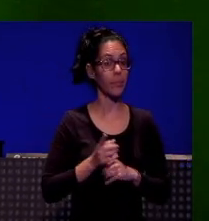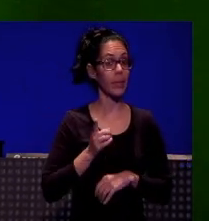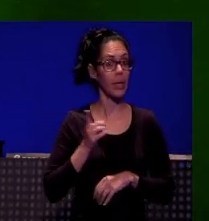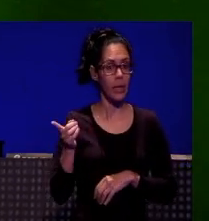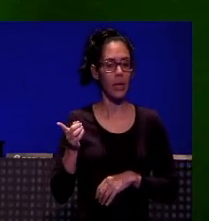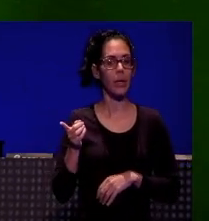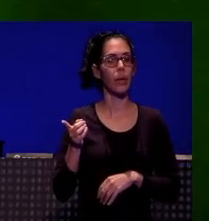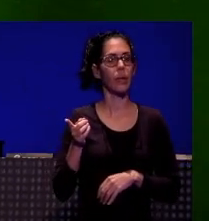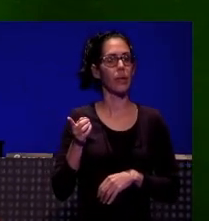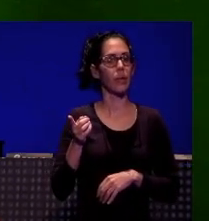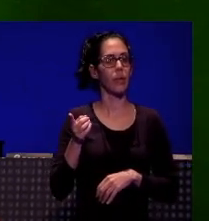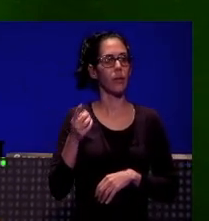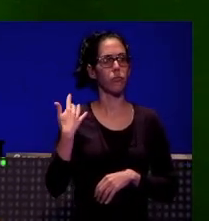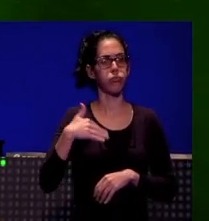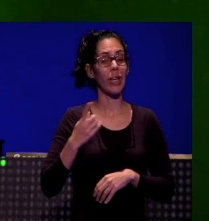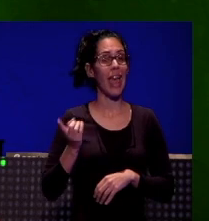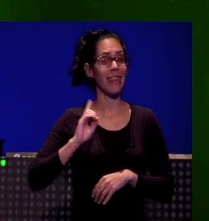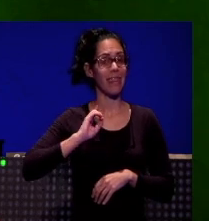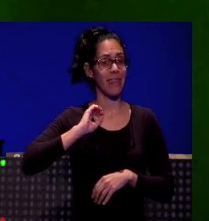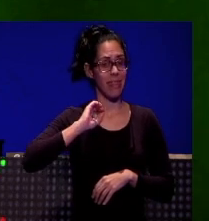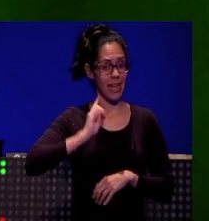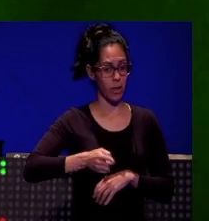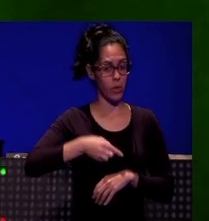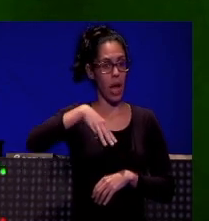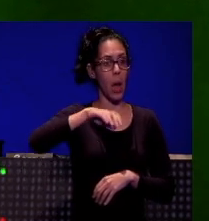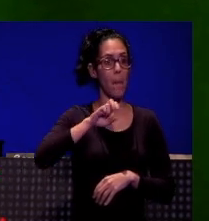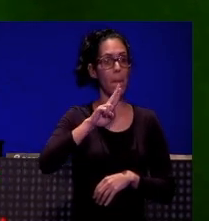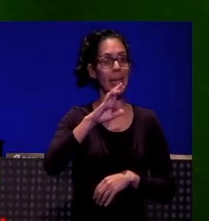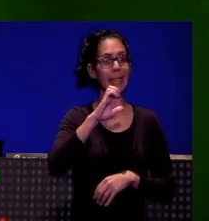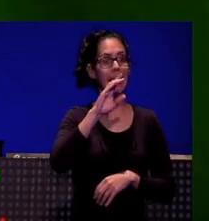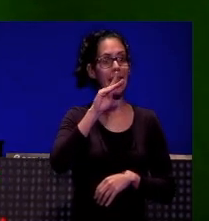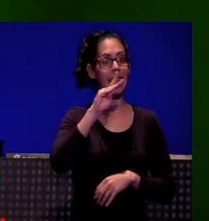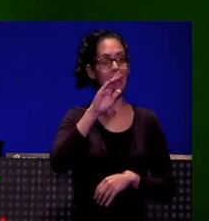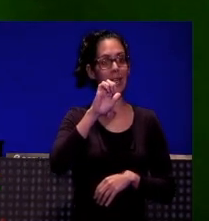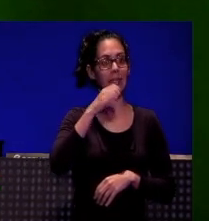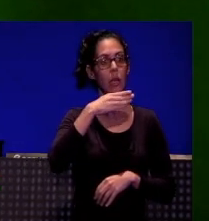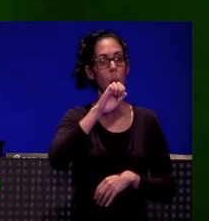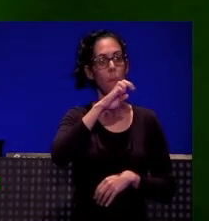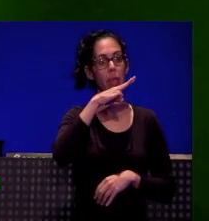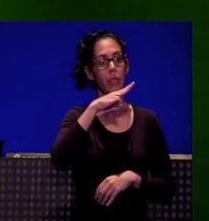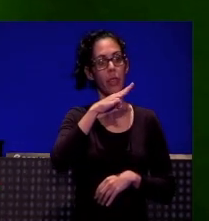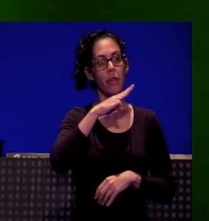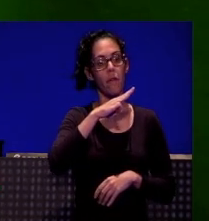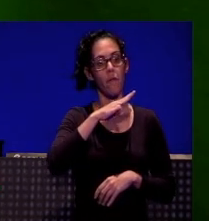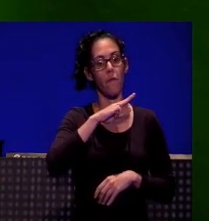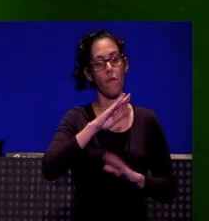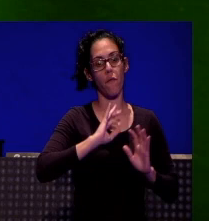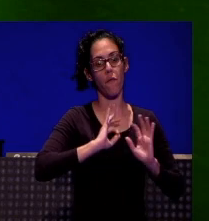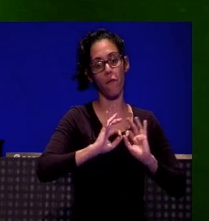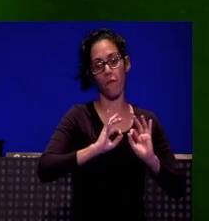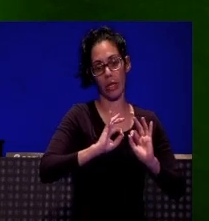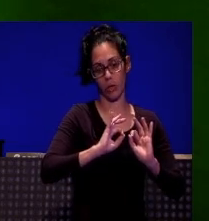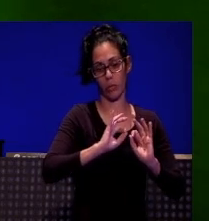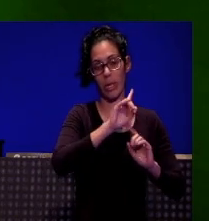denso en la directora de la mercedes benz fashion week de madrid y de las ferias que tienen que ver con moda la del calzado